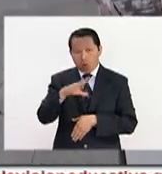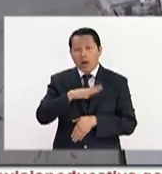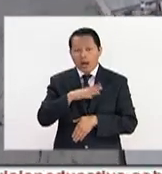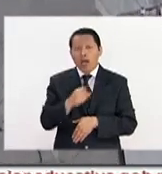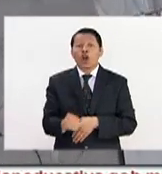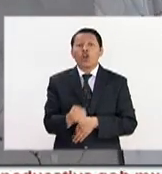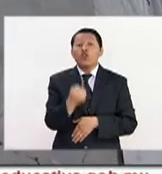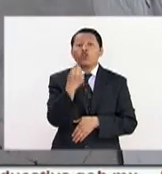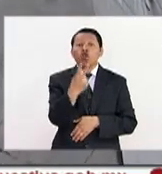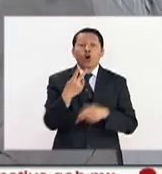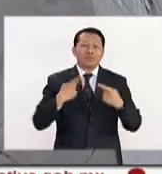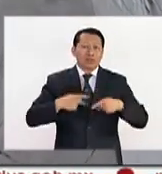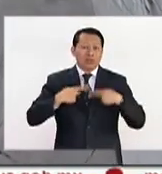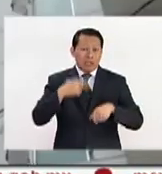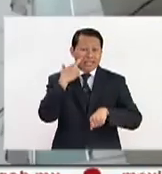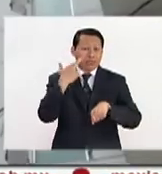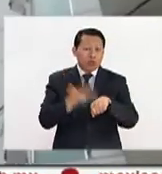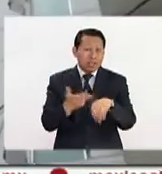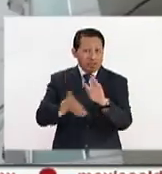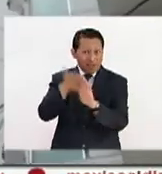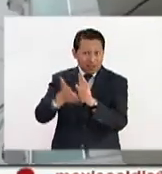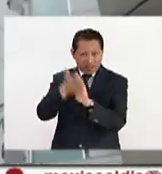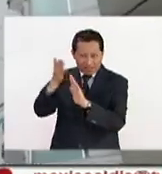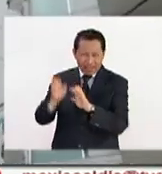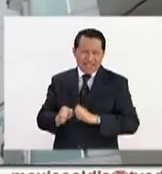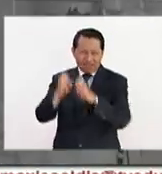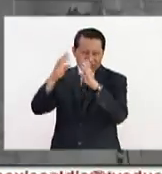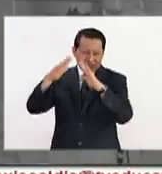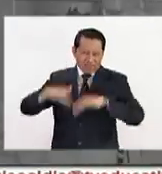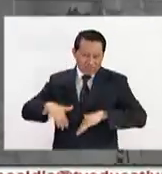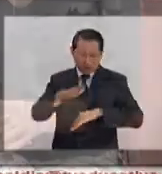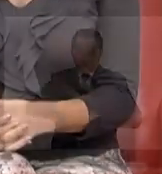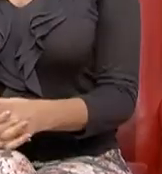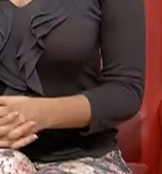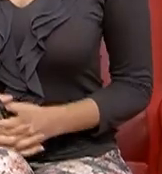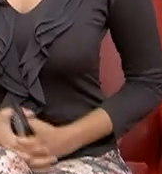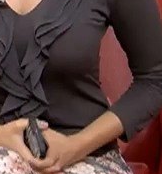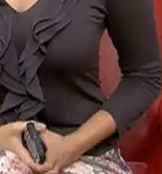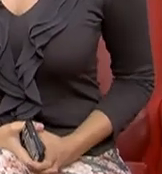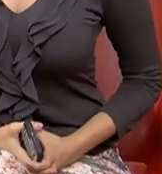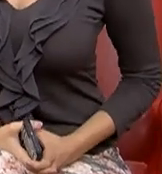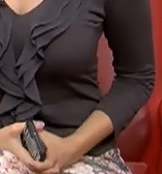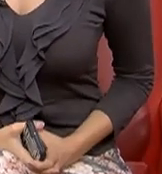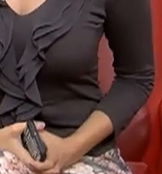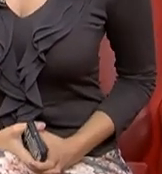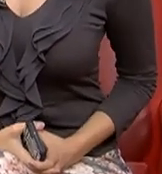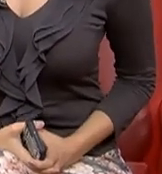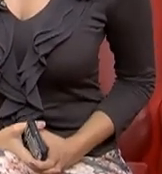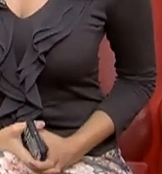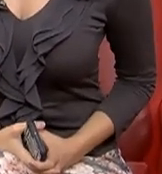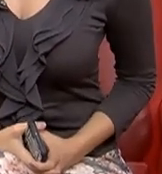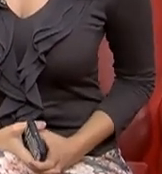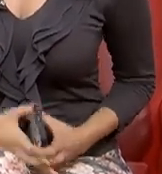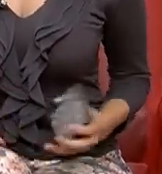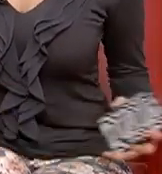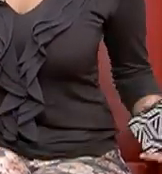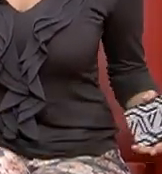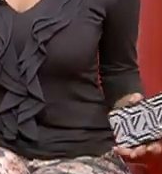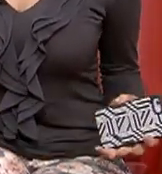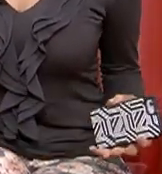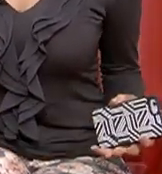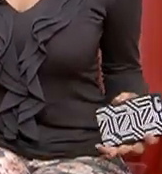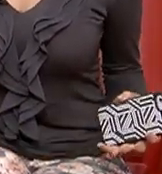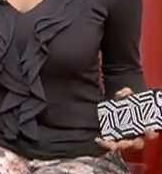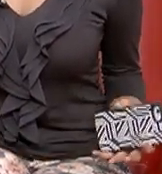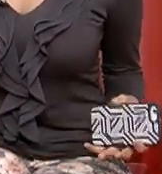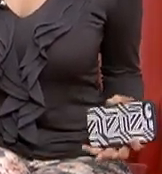detuvieron a 2 responsables de obra de un edificio colapsado en la colonia Portales. Muy buenos días, Daniel, Omar, Pati. Pues aunque no lo